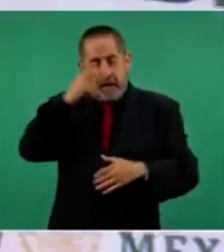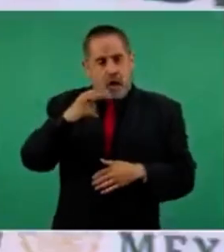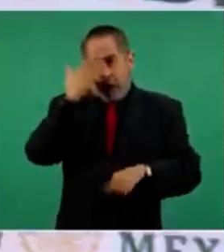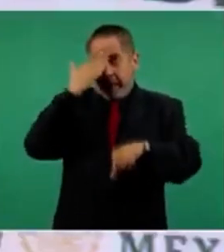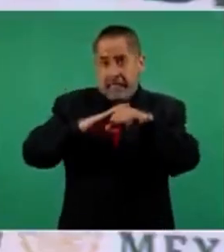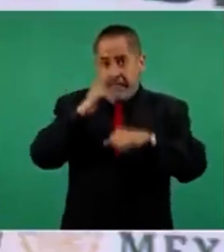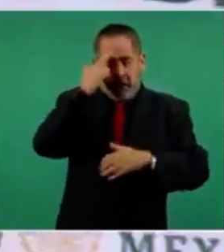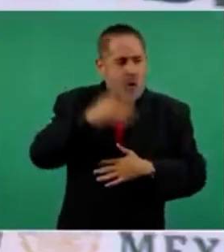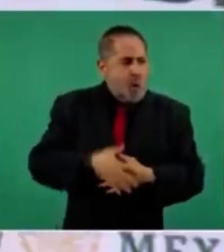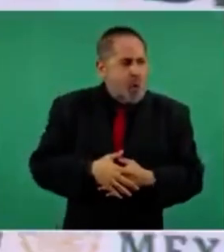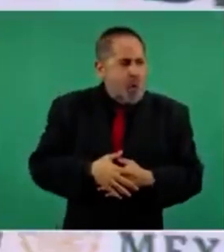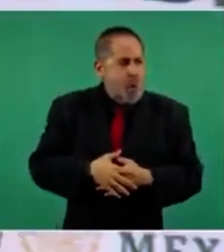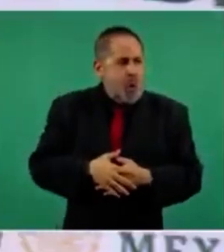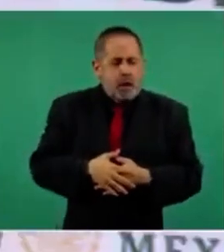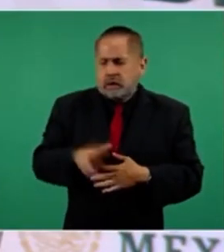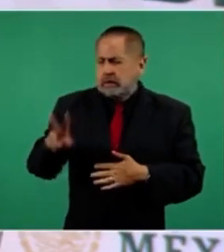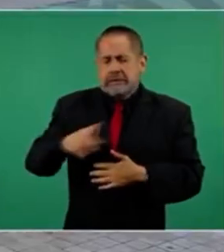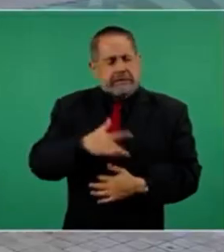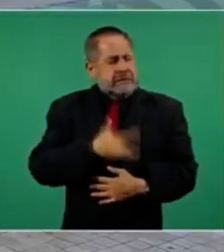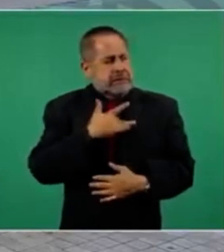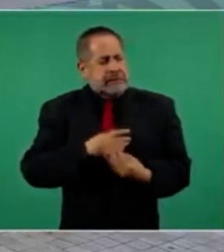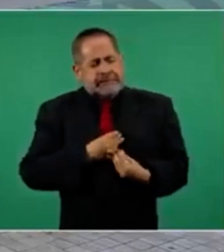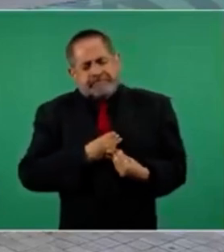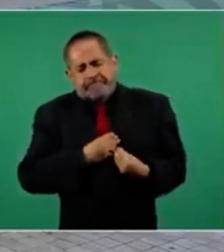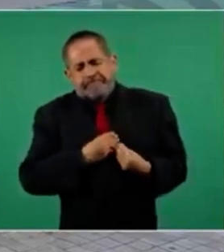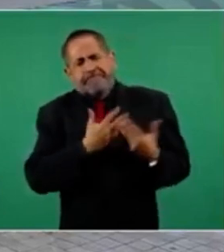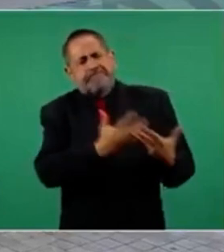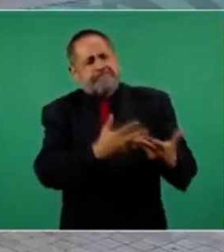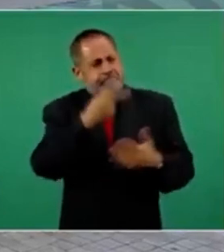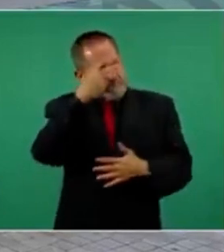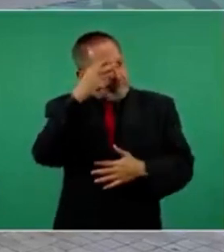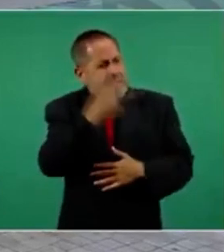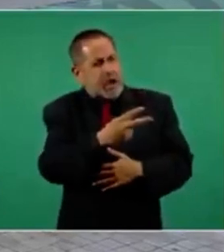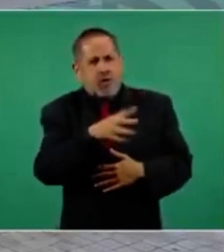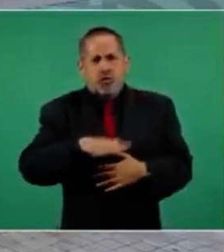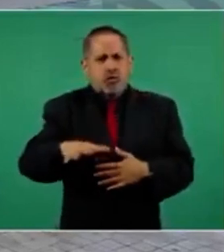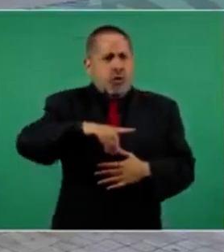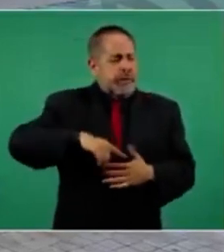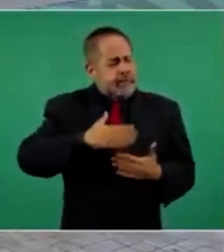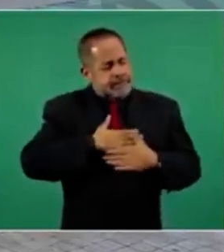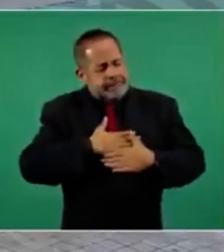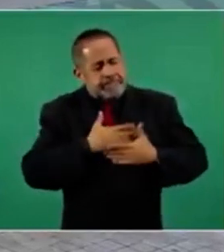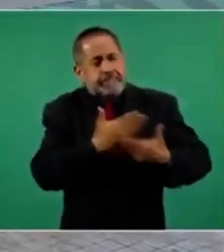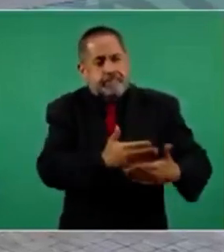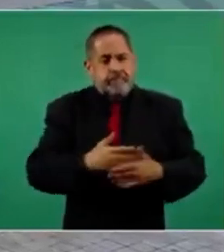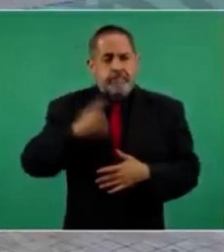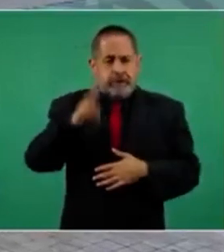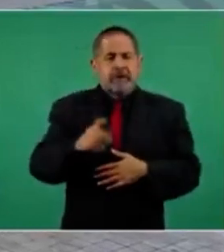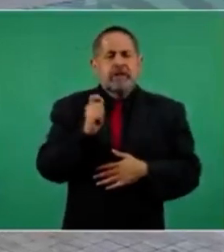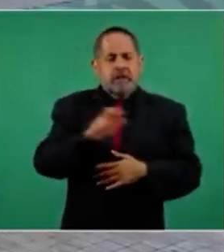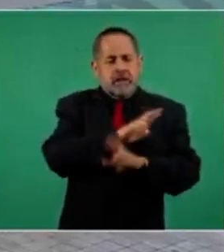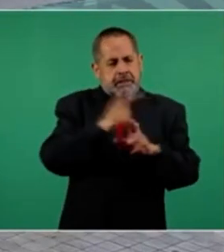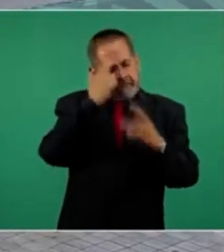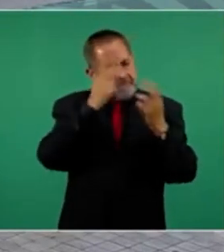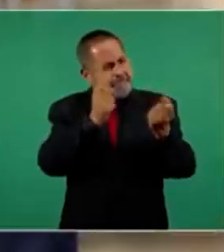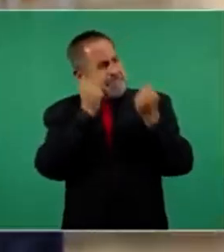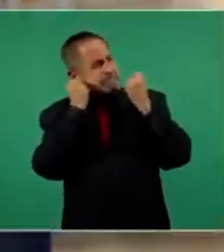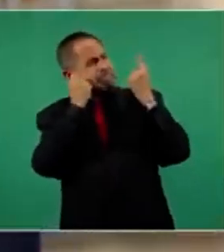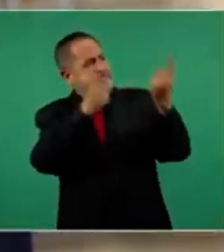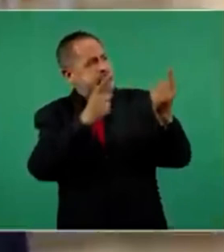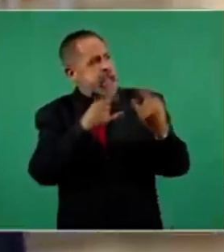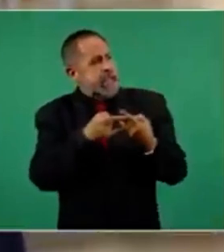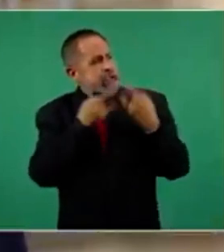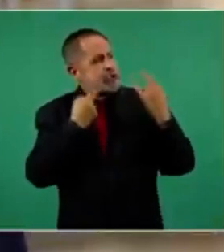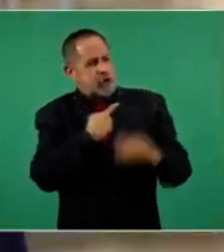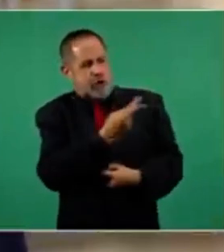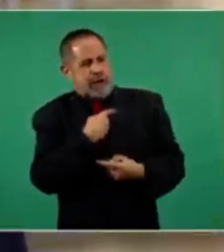sentimientos ante su gobierno y su pueblo. Lo hago consciente de que es un reconocimiento a los lazos históricos y de